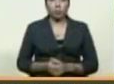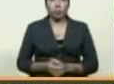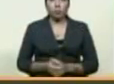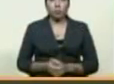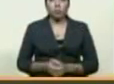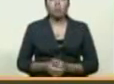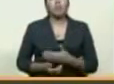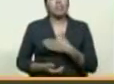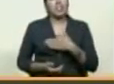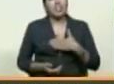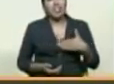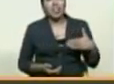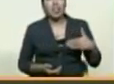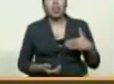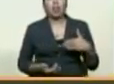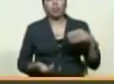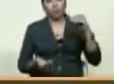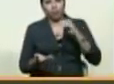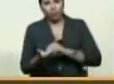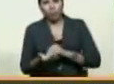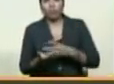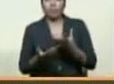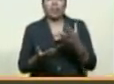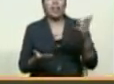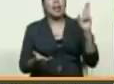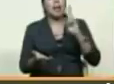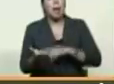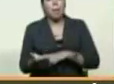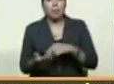Quiero insistir en la claridad política,